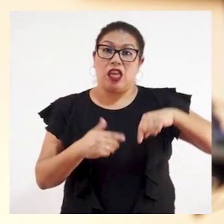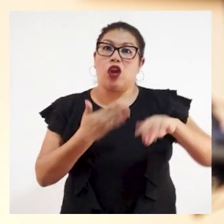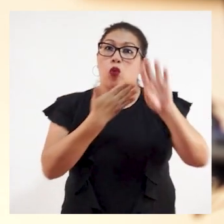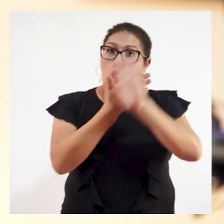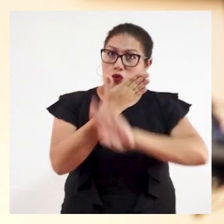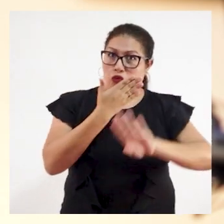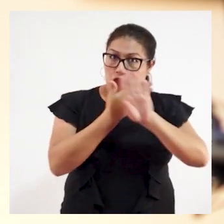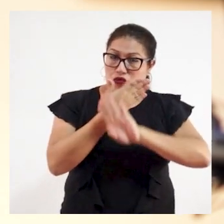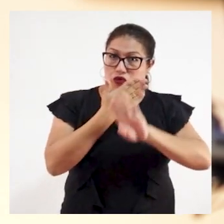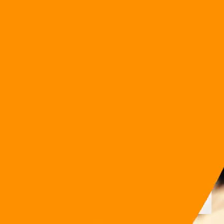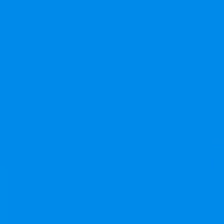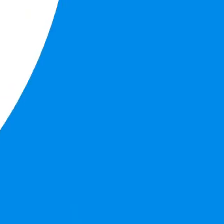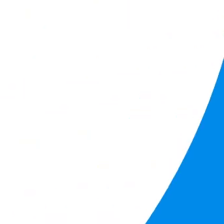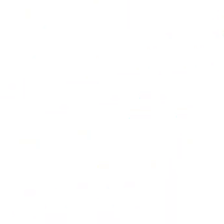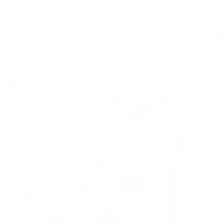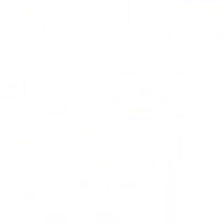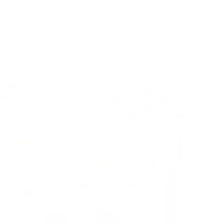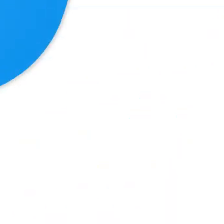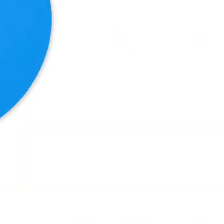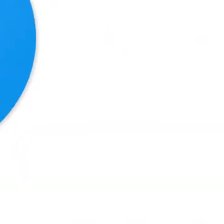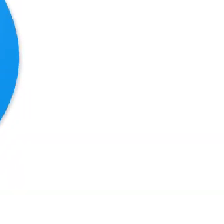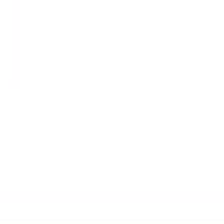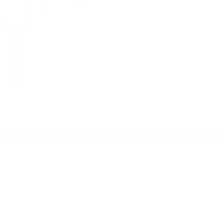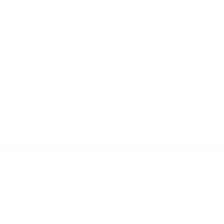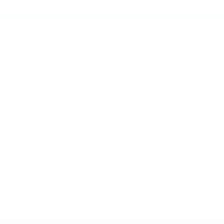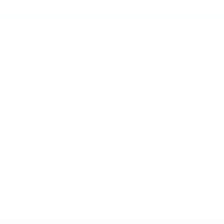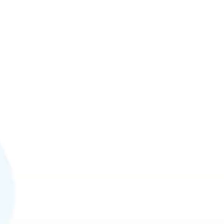defensa pública.